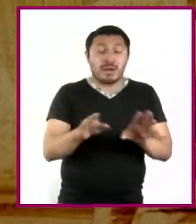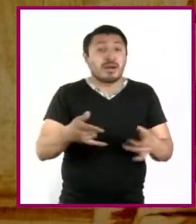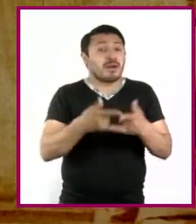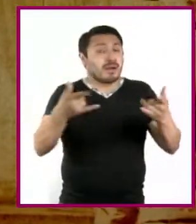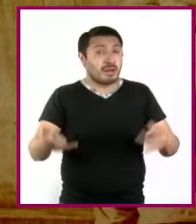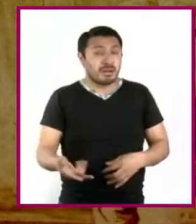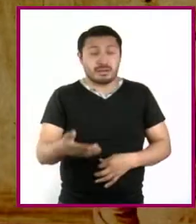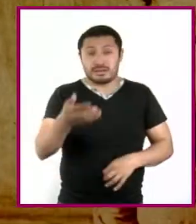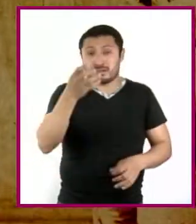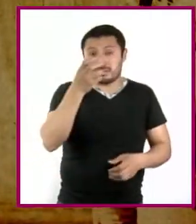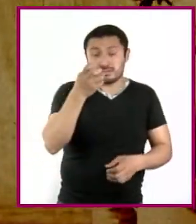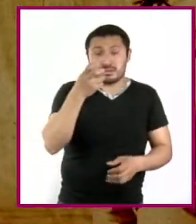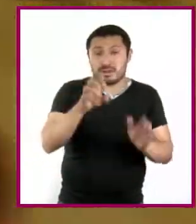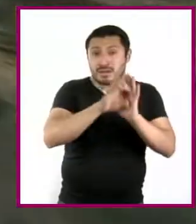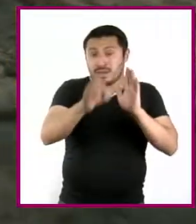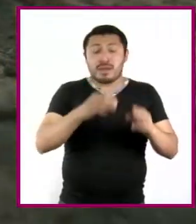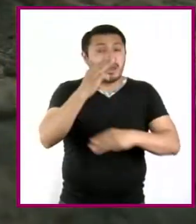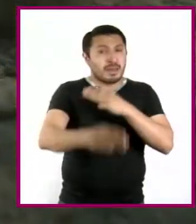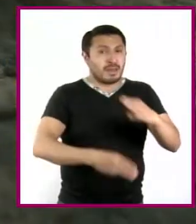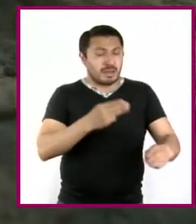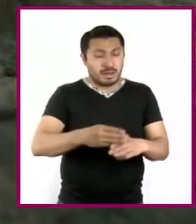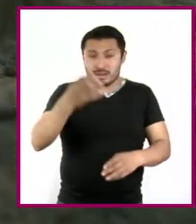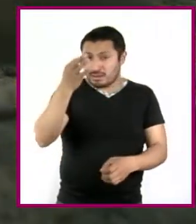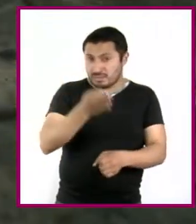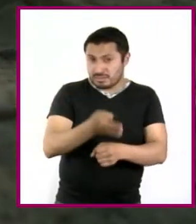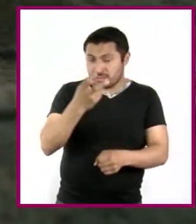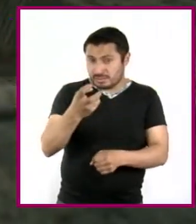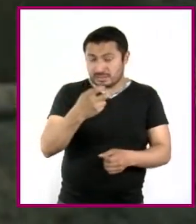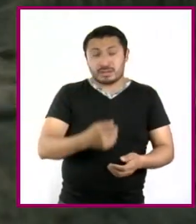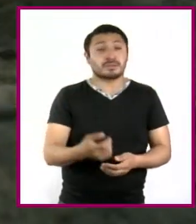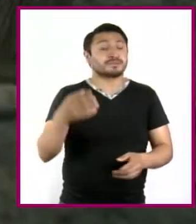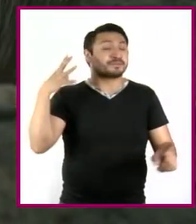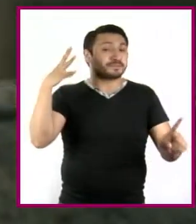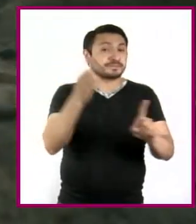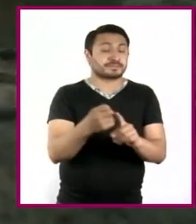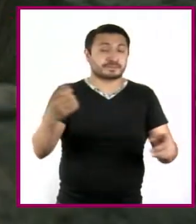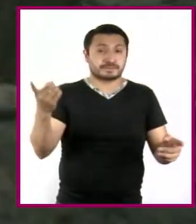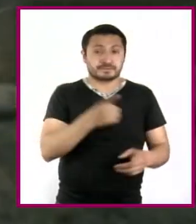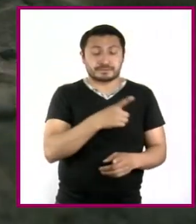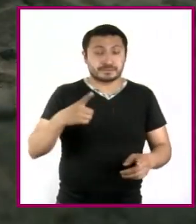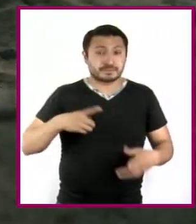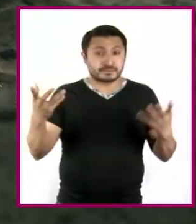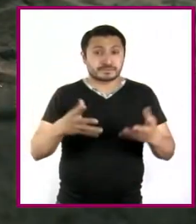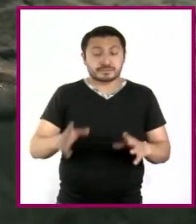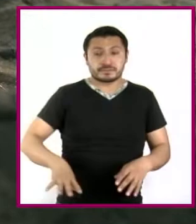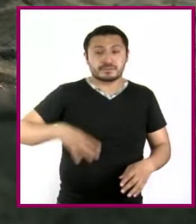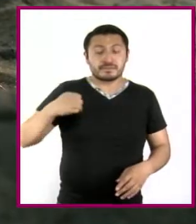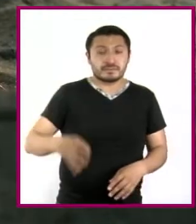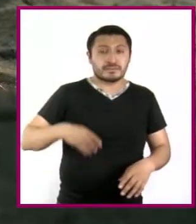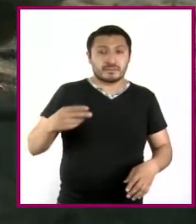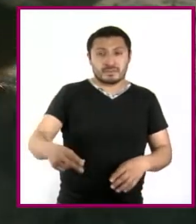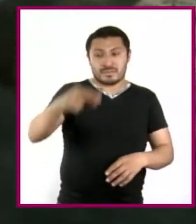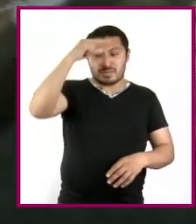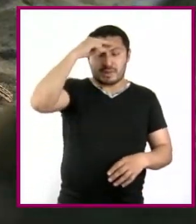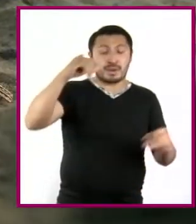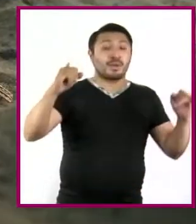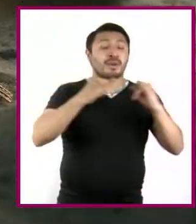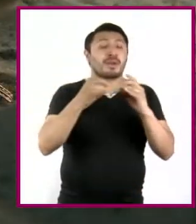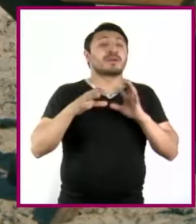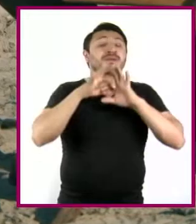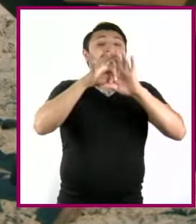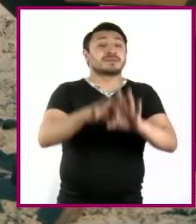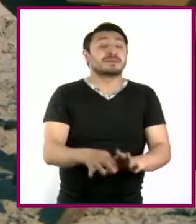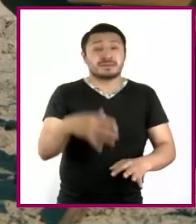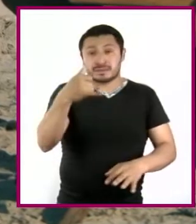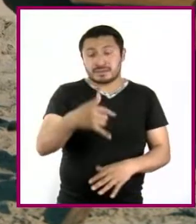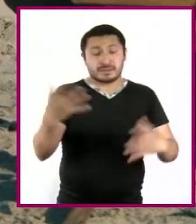este caso mundial. Para lograr esto, se tuvieron que realizar esfuerzos intelectuales e institucionales,